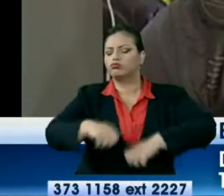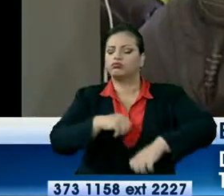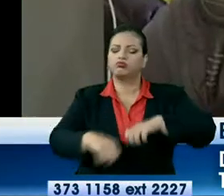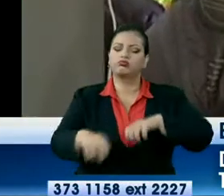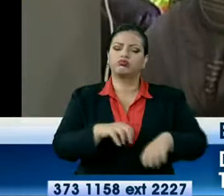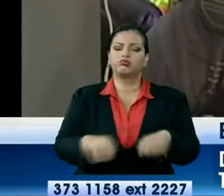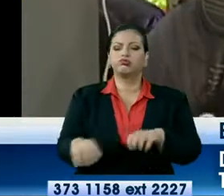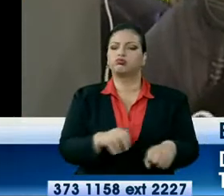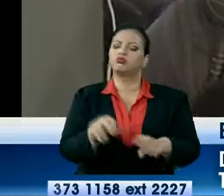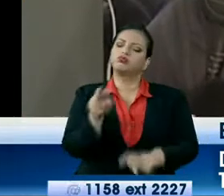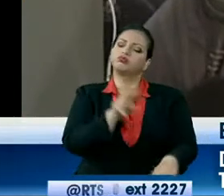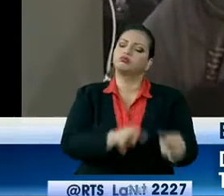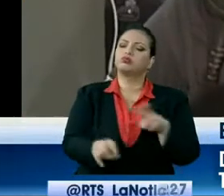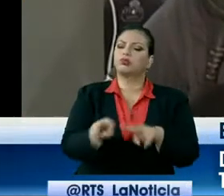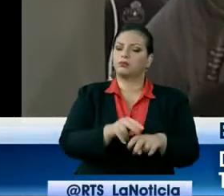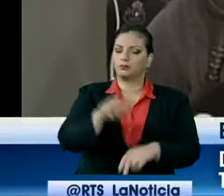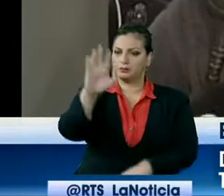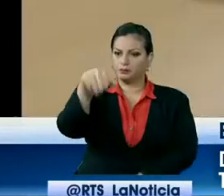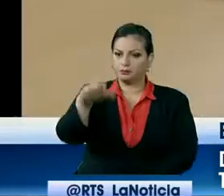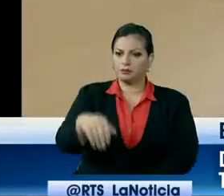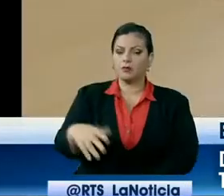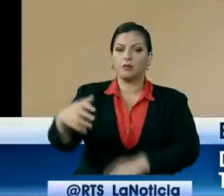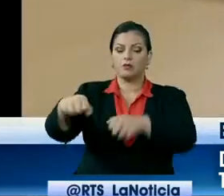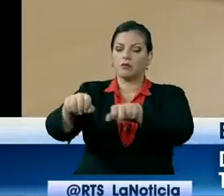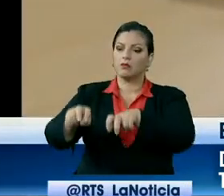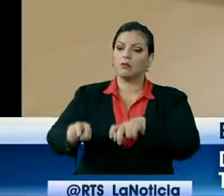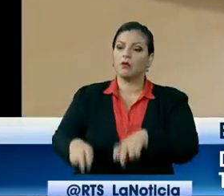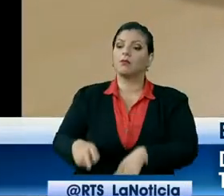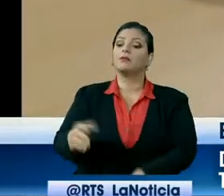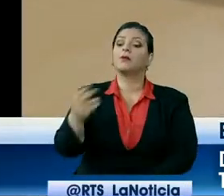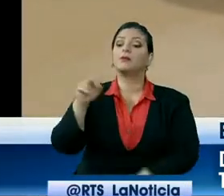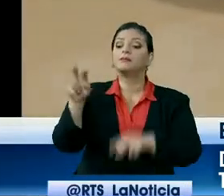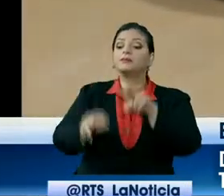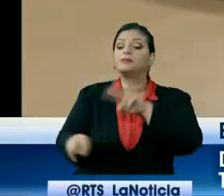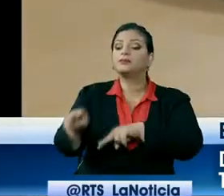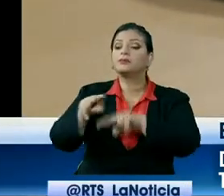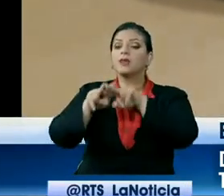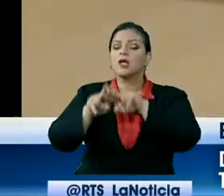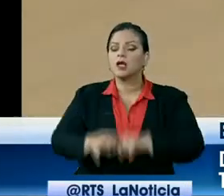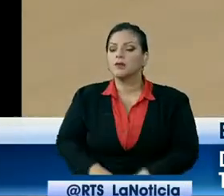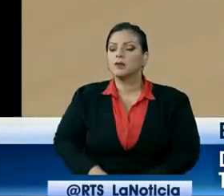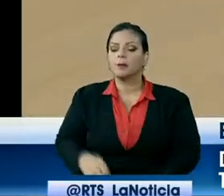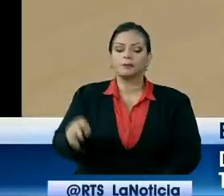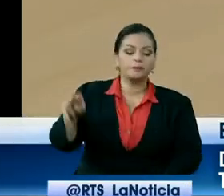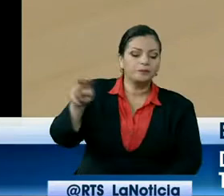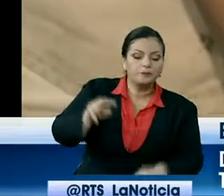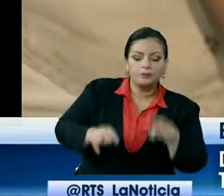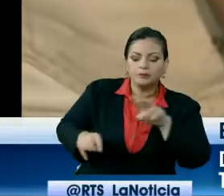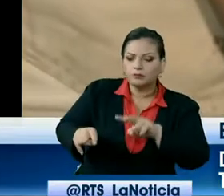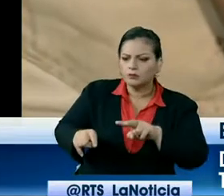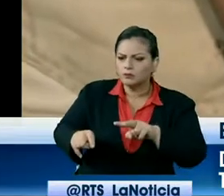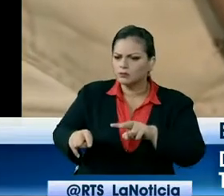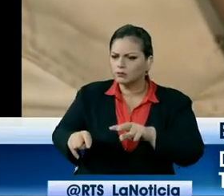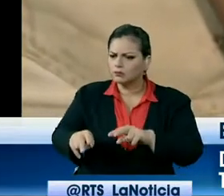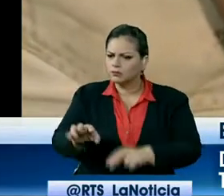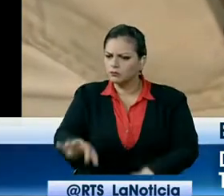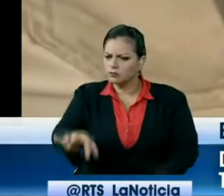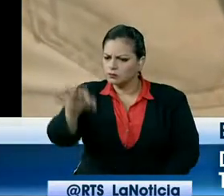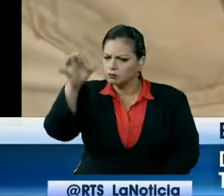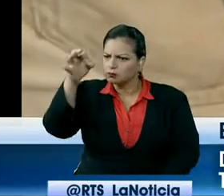momento que procedemos a revisar la trisimoto, se encontró un arma de fuego, razón por la cual se le puso a conocimiento el señor fiscal. Es un arma